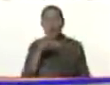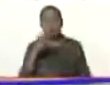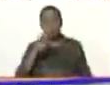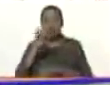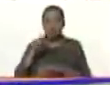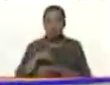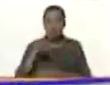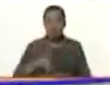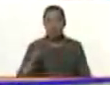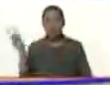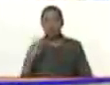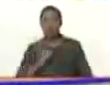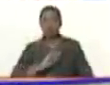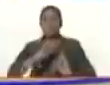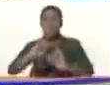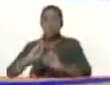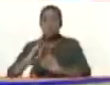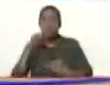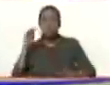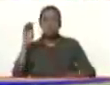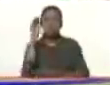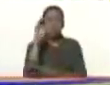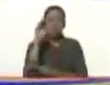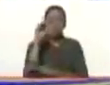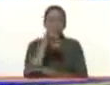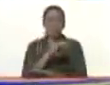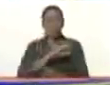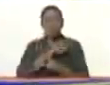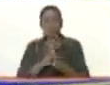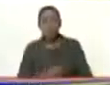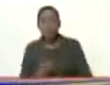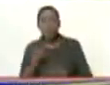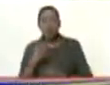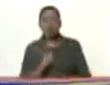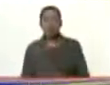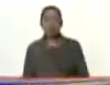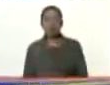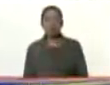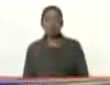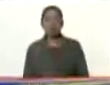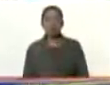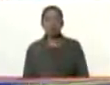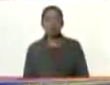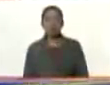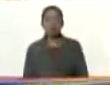República. Ustedes serán el poder del futuro.